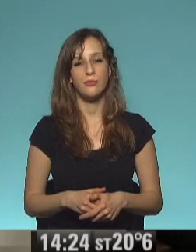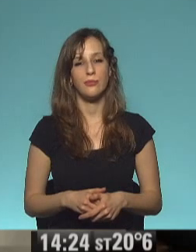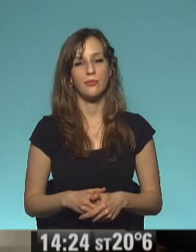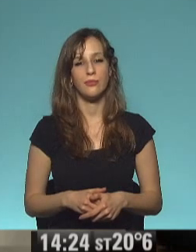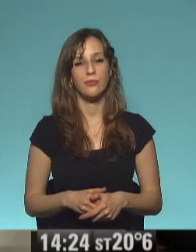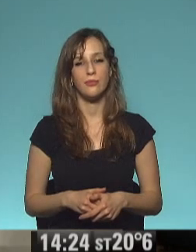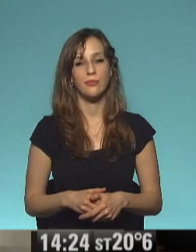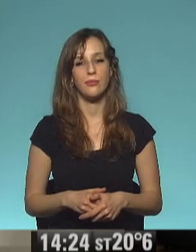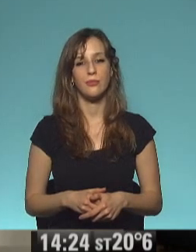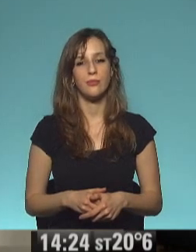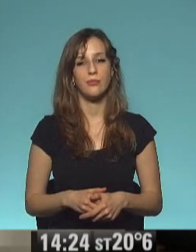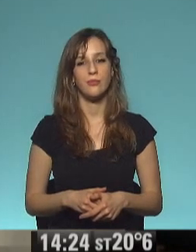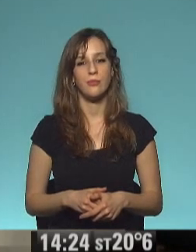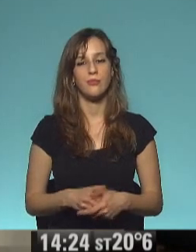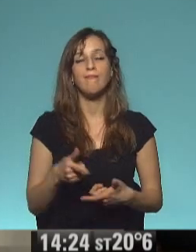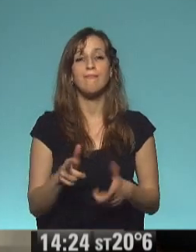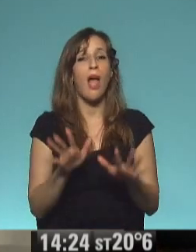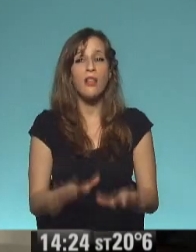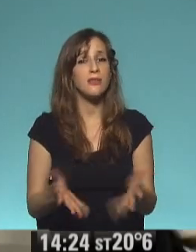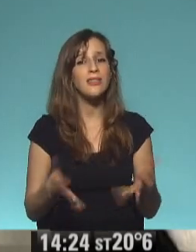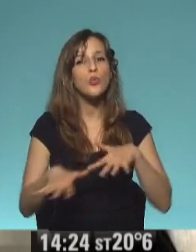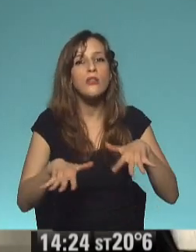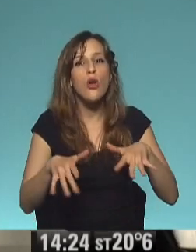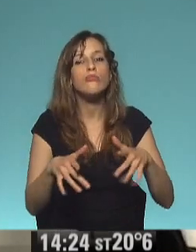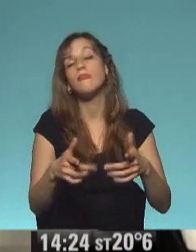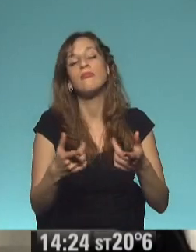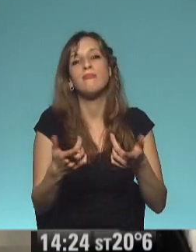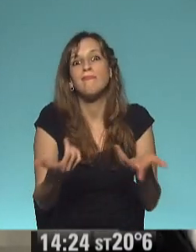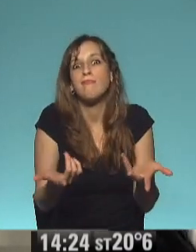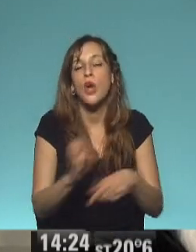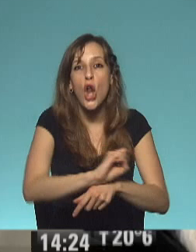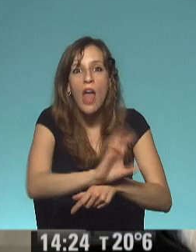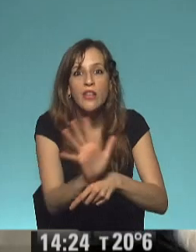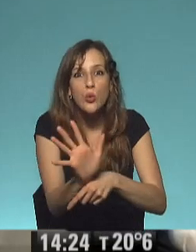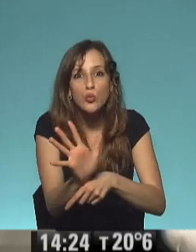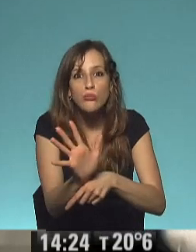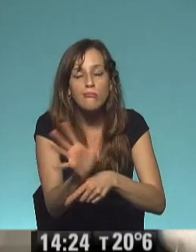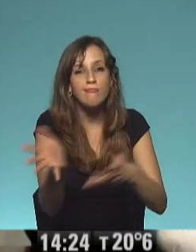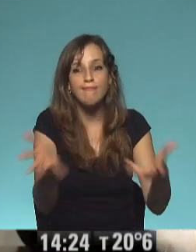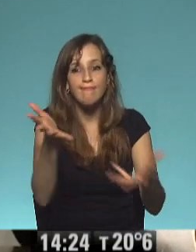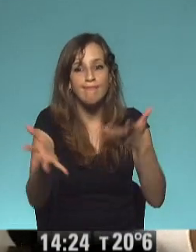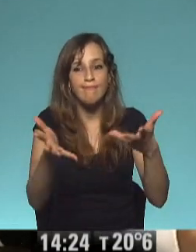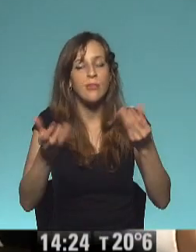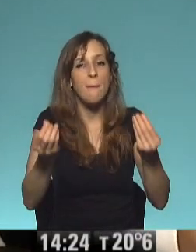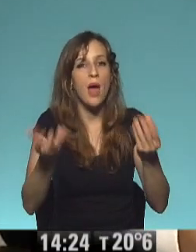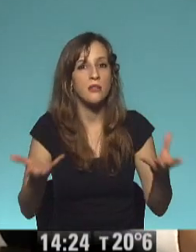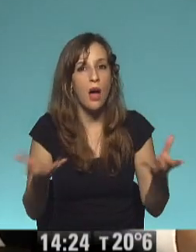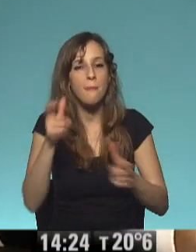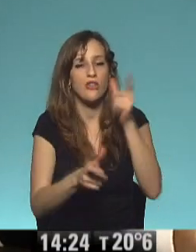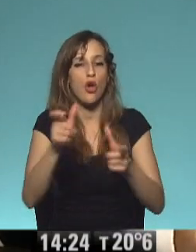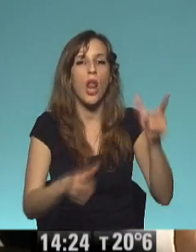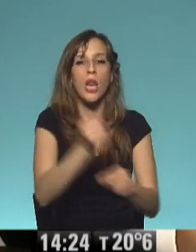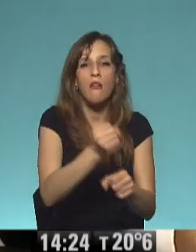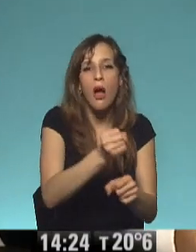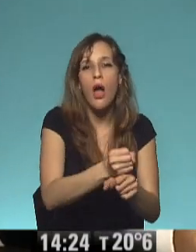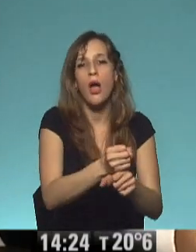de que aparezca un virus imperceptible a la vista humana y de repente desaparezcan de la faz de la tierra los consumidores y los que trabajan y